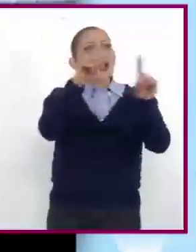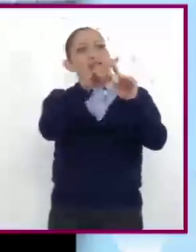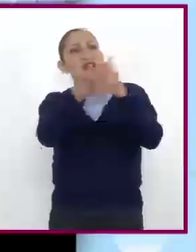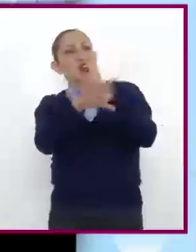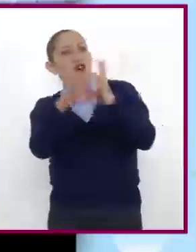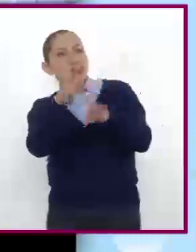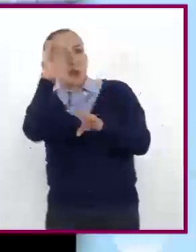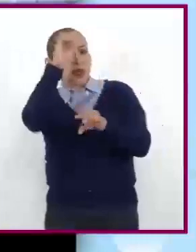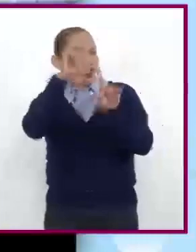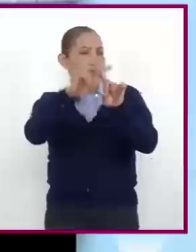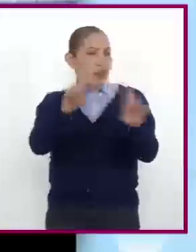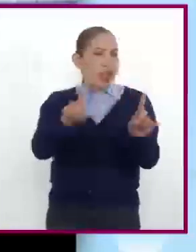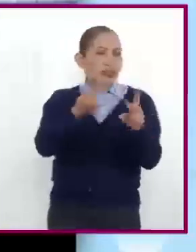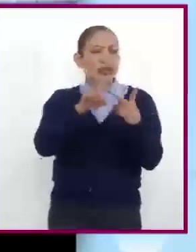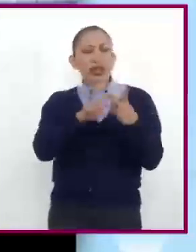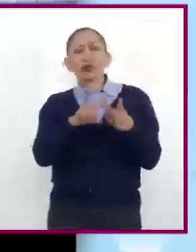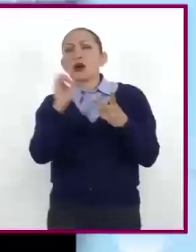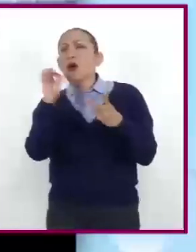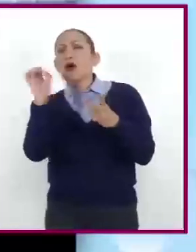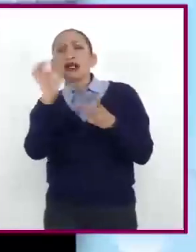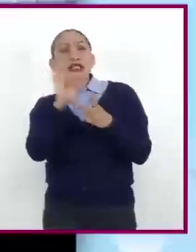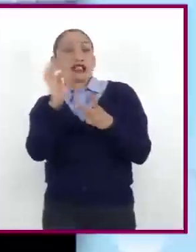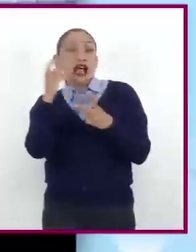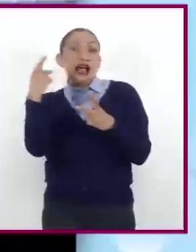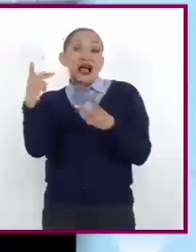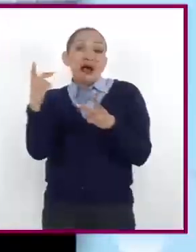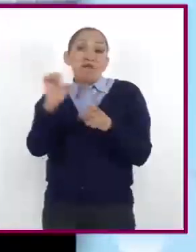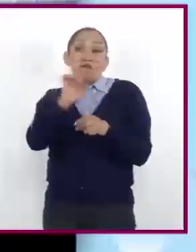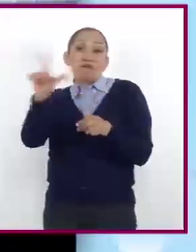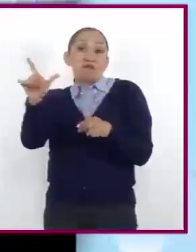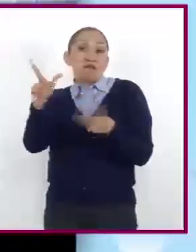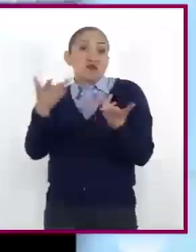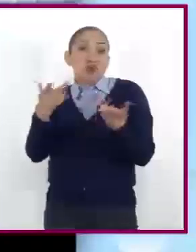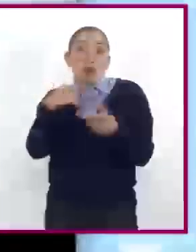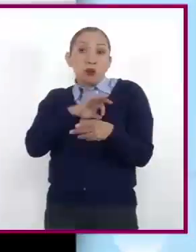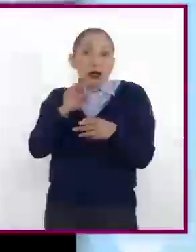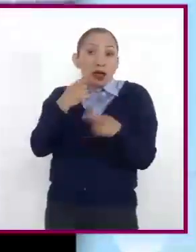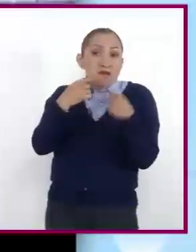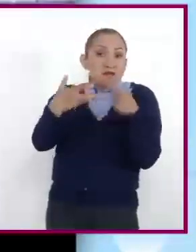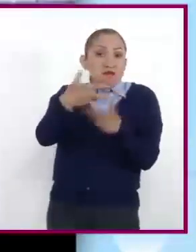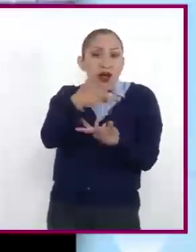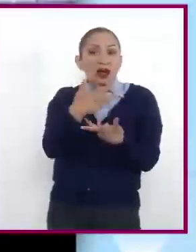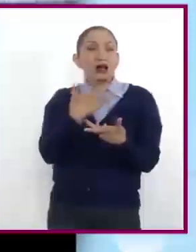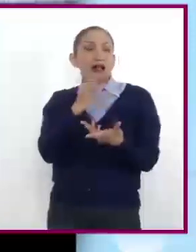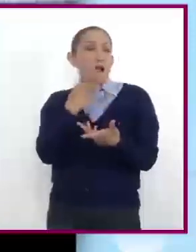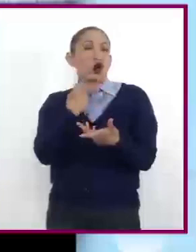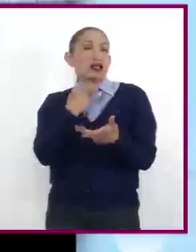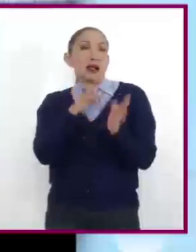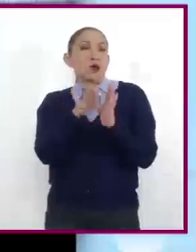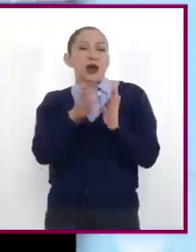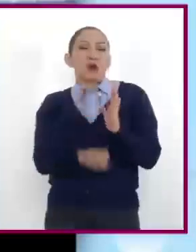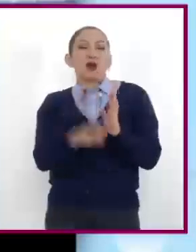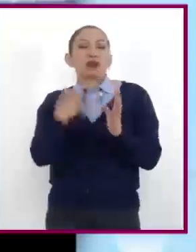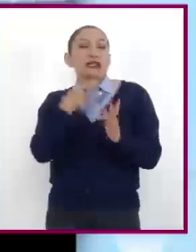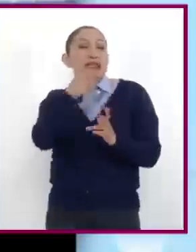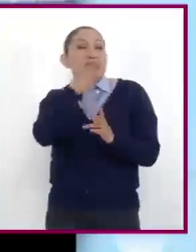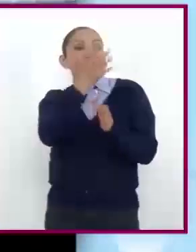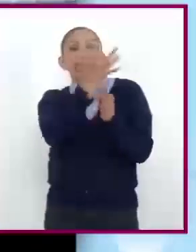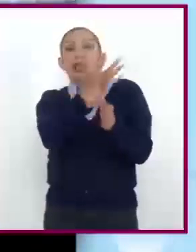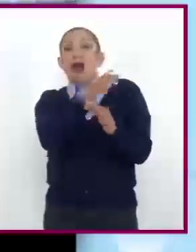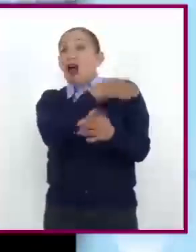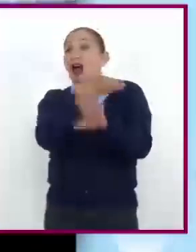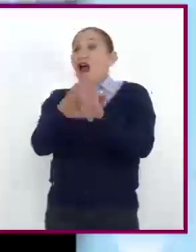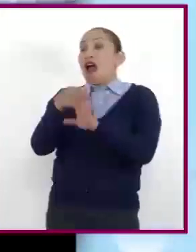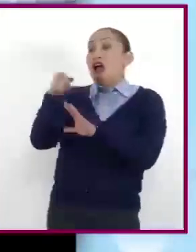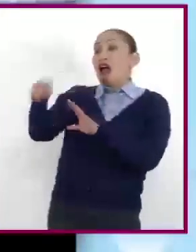opuestos, algún punto de vista especial que pueda debatirse. No sé, en la política, si están